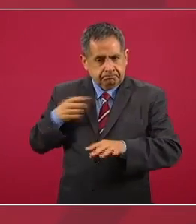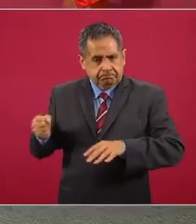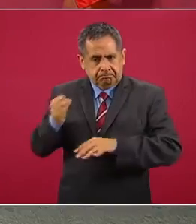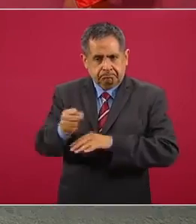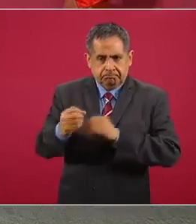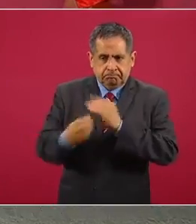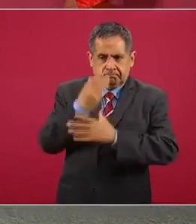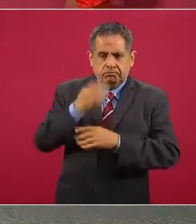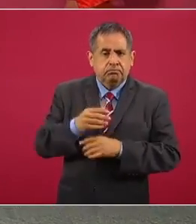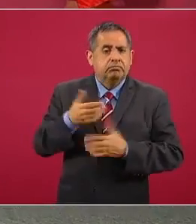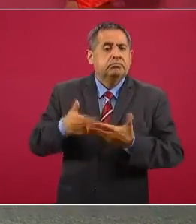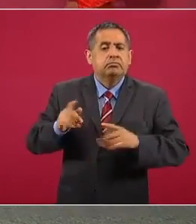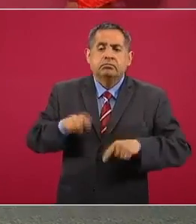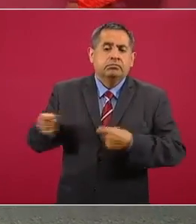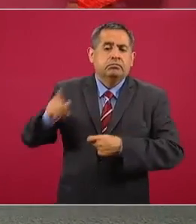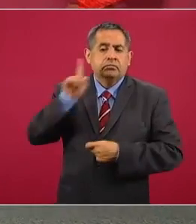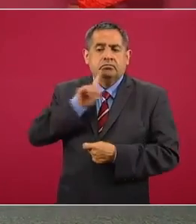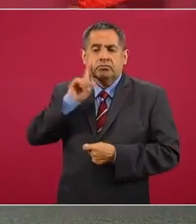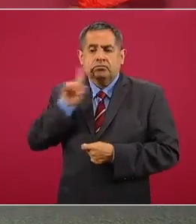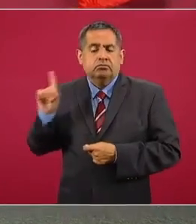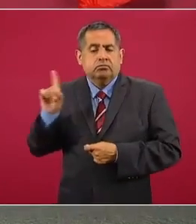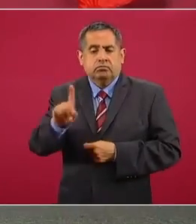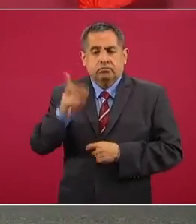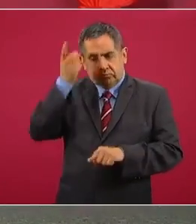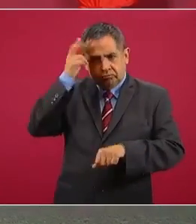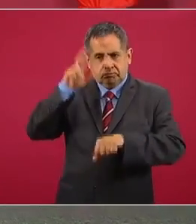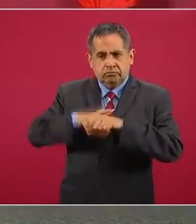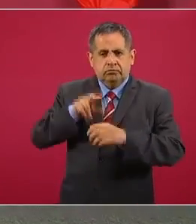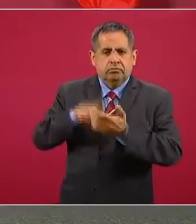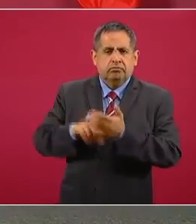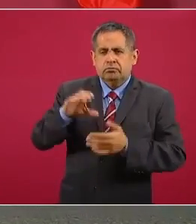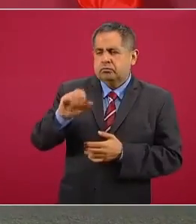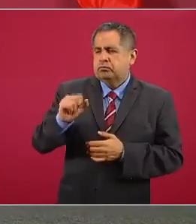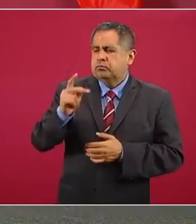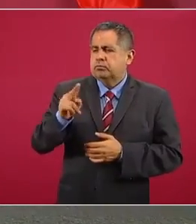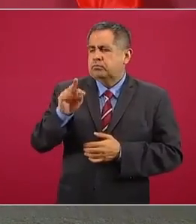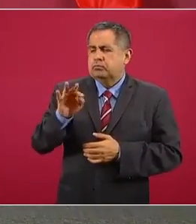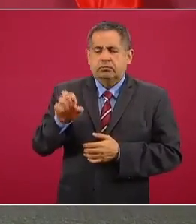ya es una mujer la directora de Capufe, Elsa Beites.